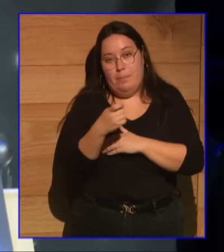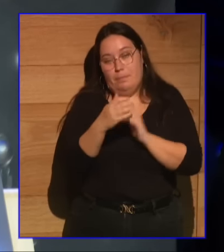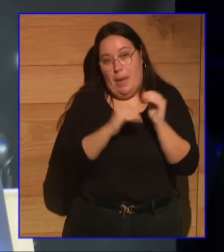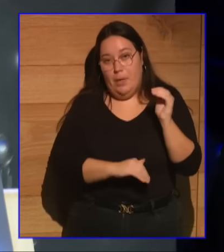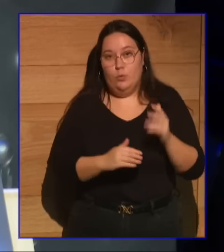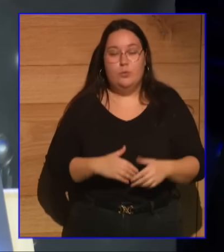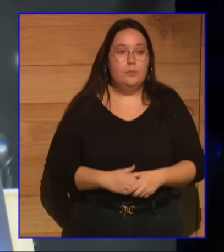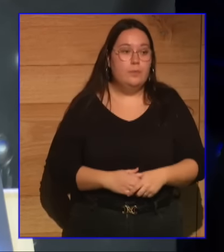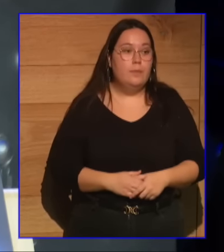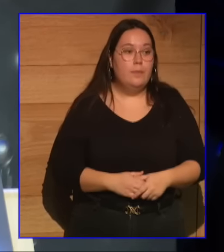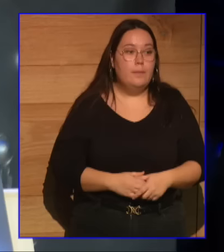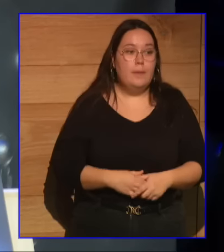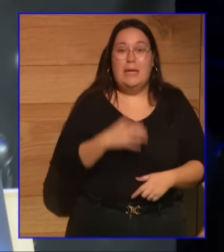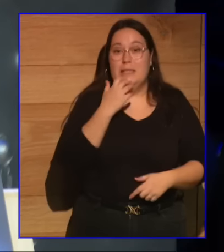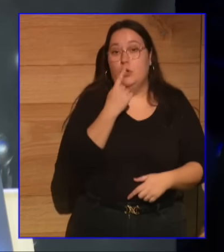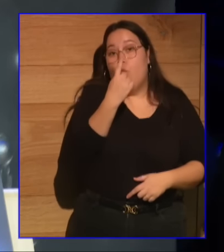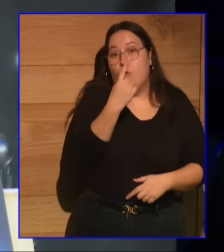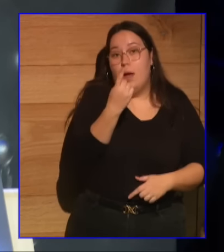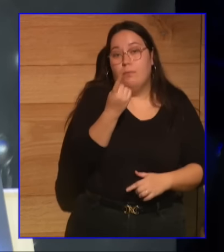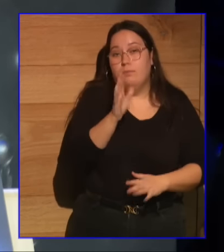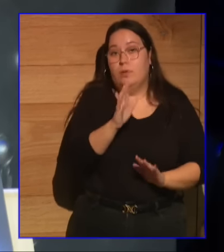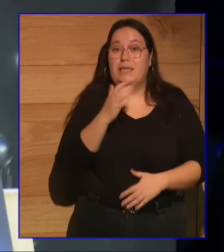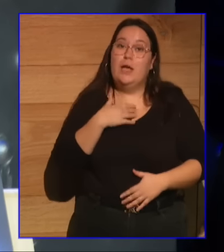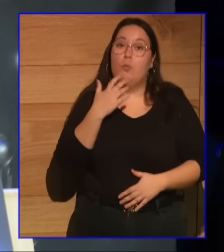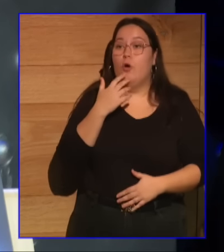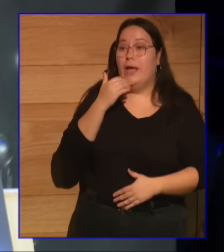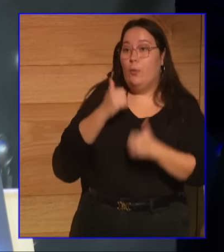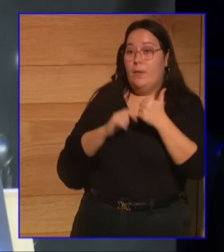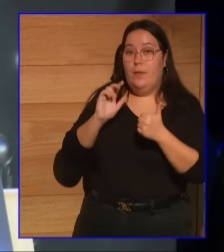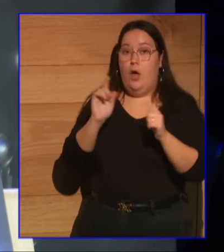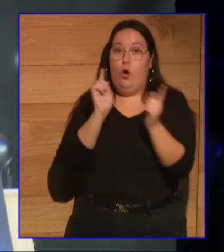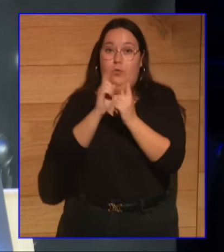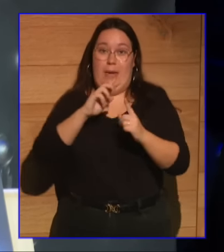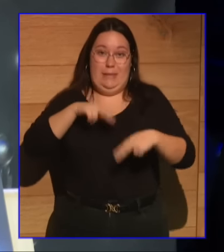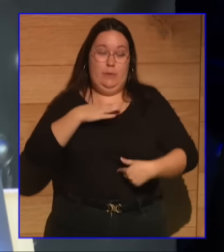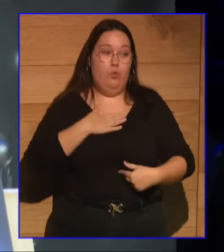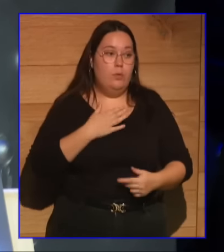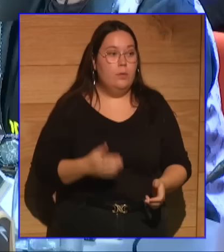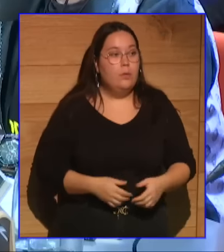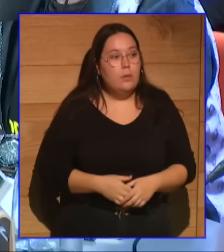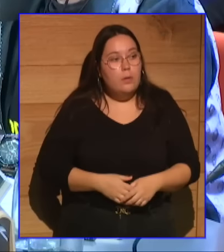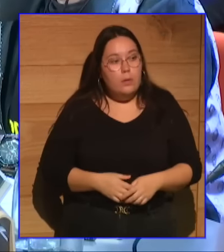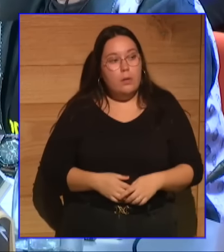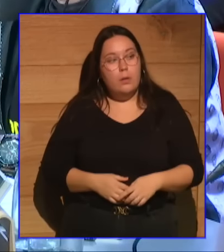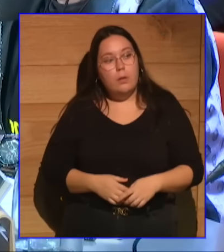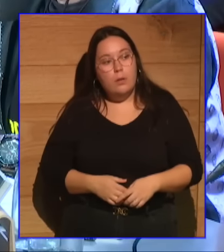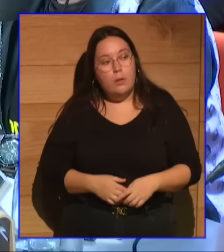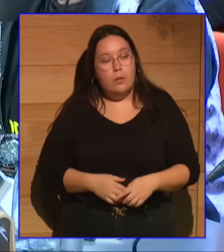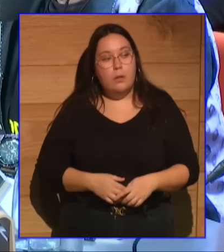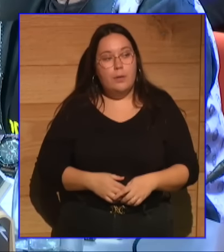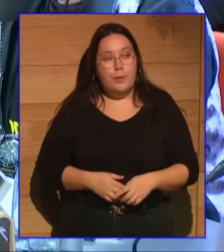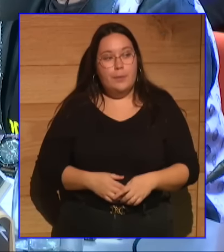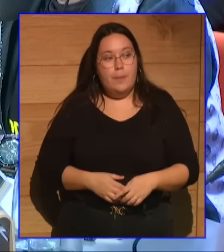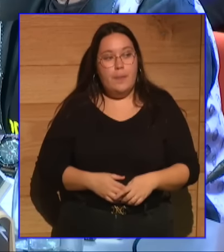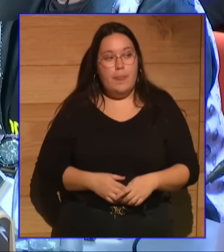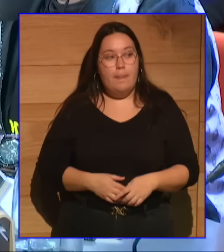prolífico, seguramente tendría... Competía contra sí mismo. Pero yo creo que a la gente también le costó, o sea, acordaos del Oscar a Moroder por